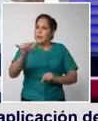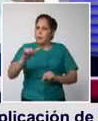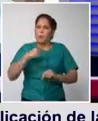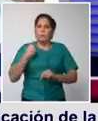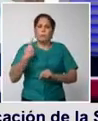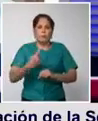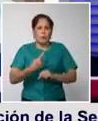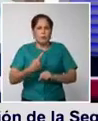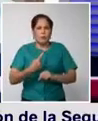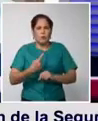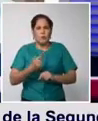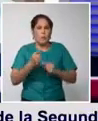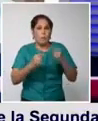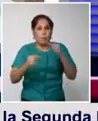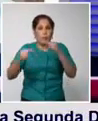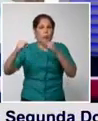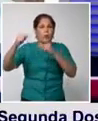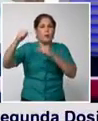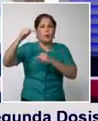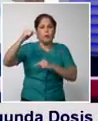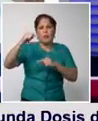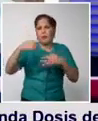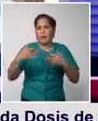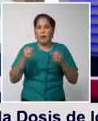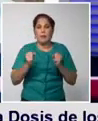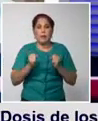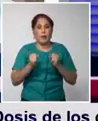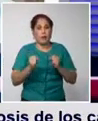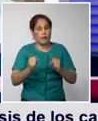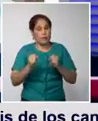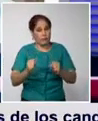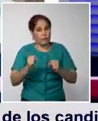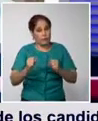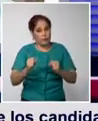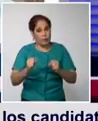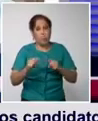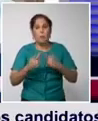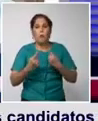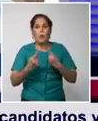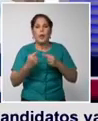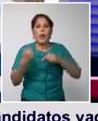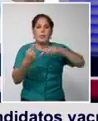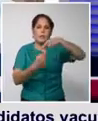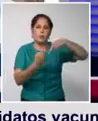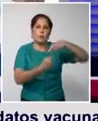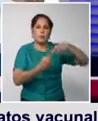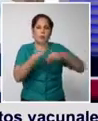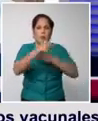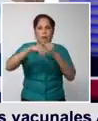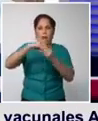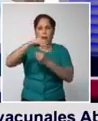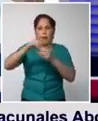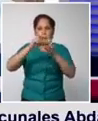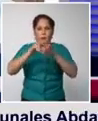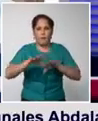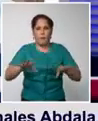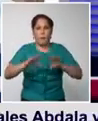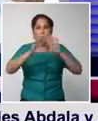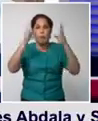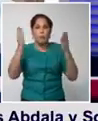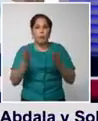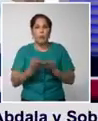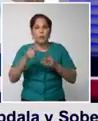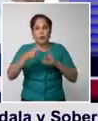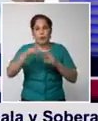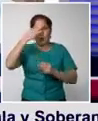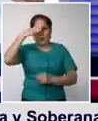a la prioridad de esto se ha reforzado por el hecho de la circulación de mutantes que en el mundo y en nuestro país, que